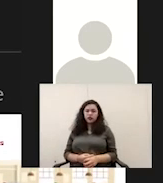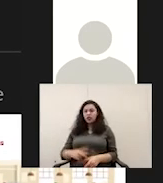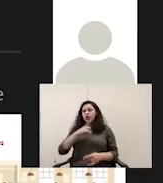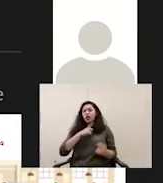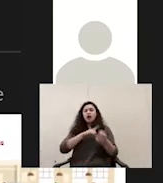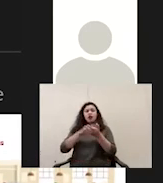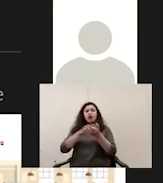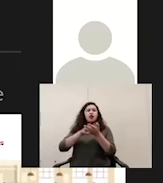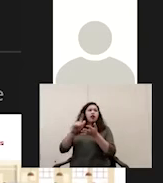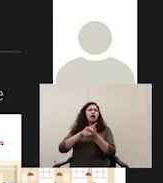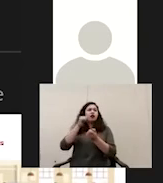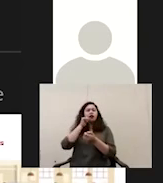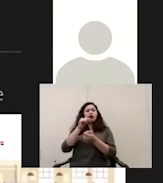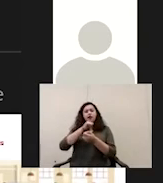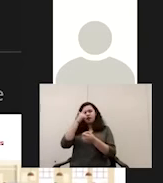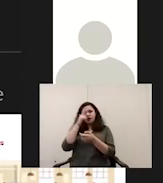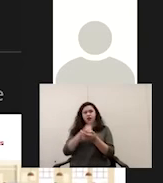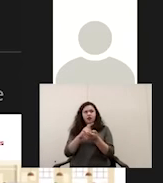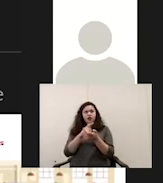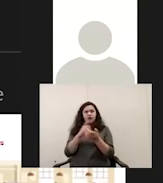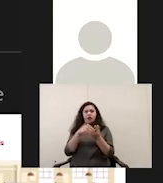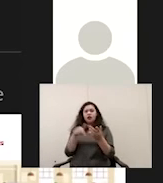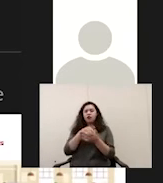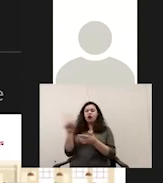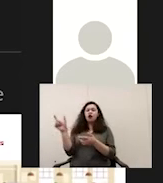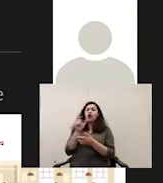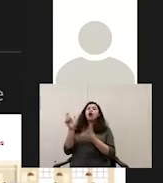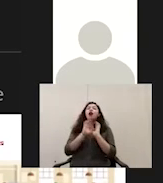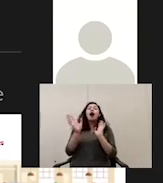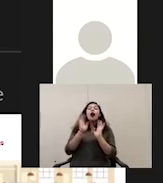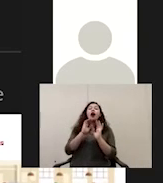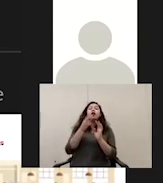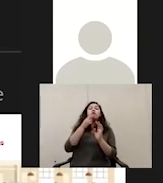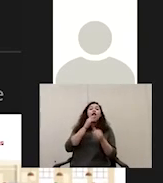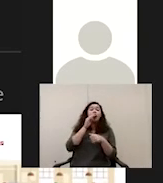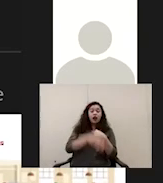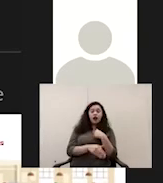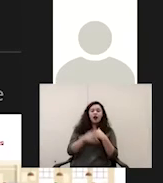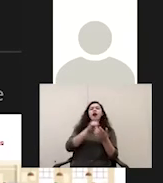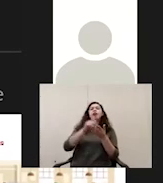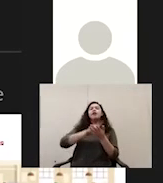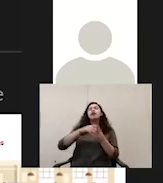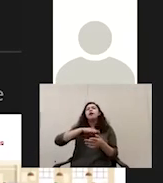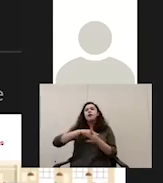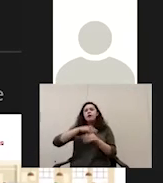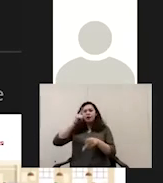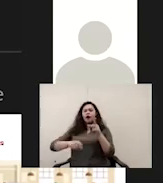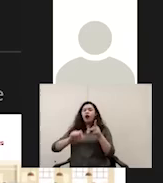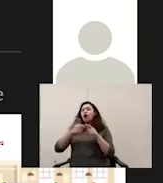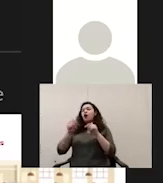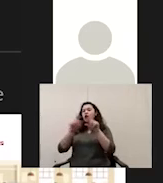en las instalaciones, una desinfección. Cuando se desocupe, se desinfecta, se sanitiza y puede entrar otro